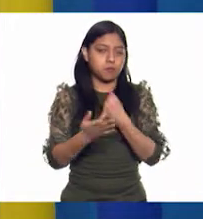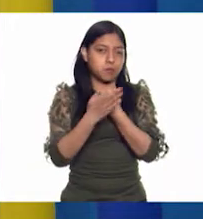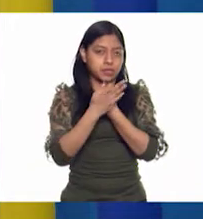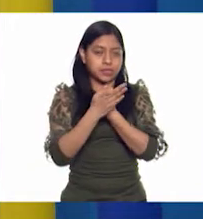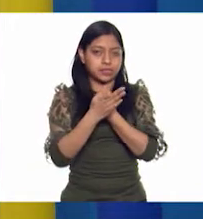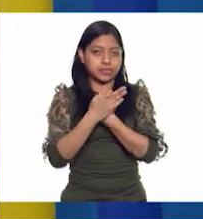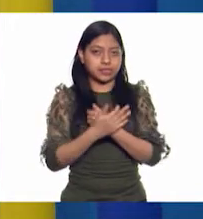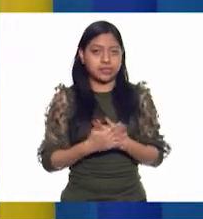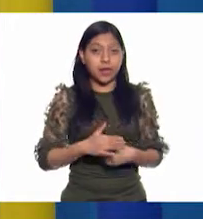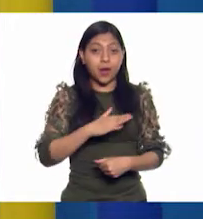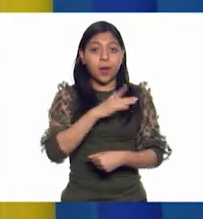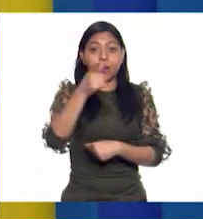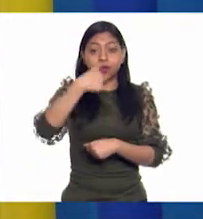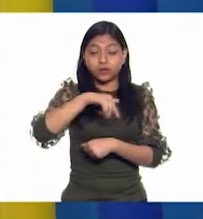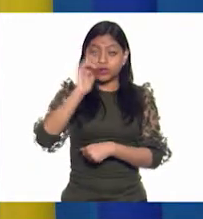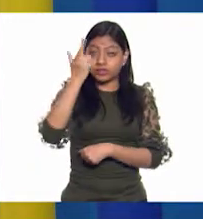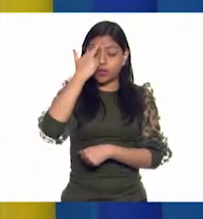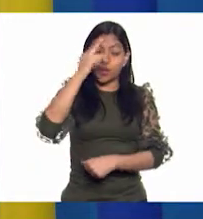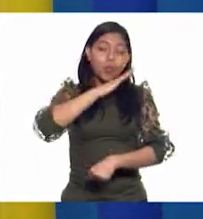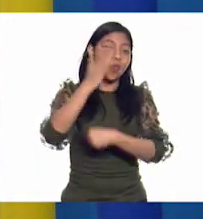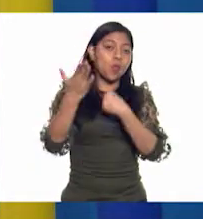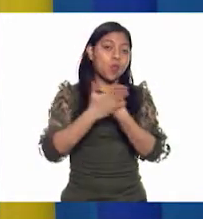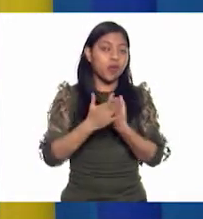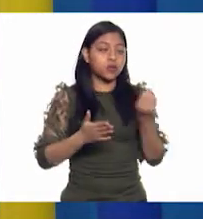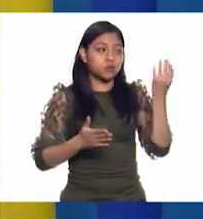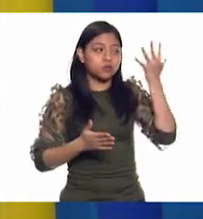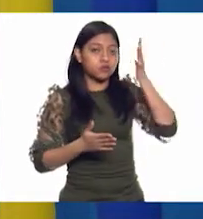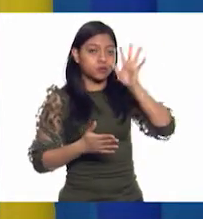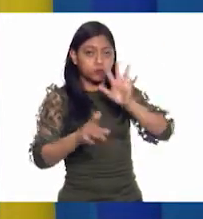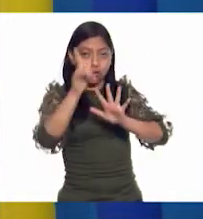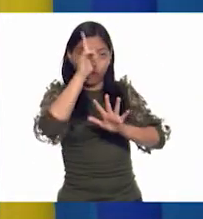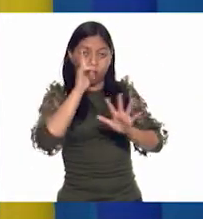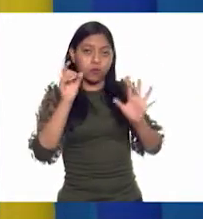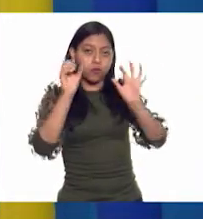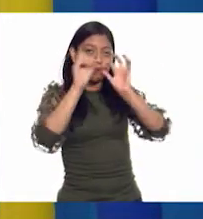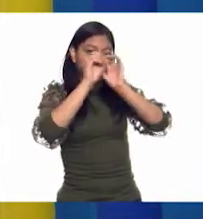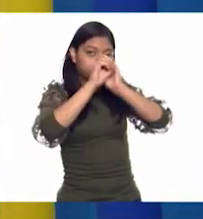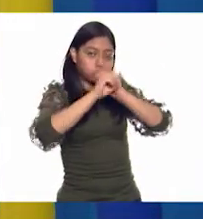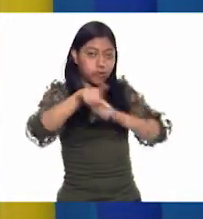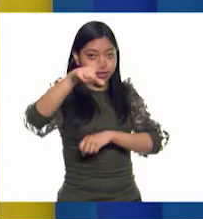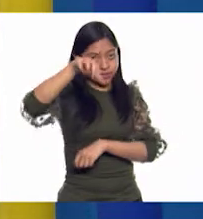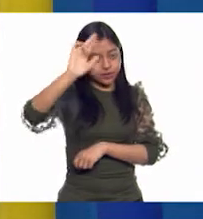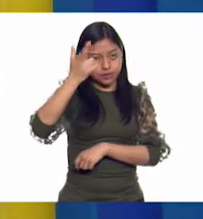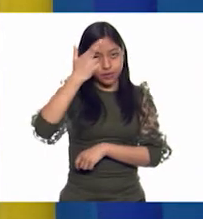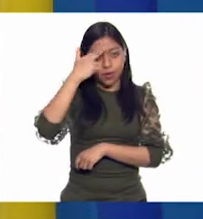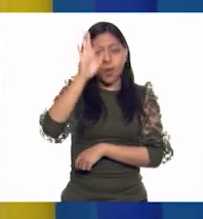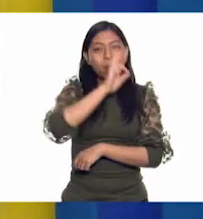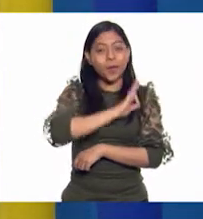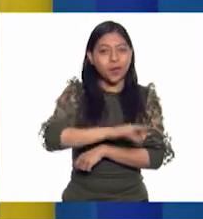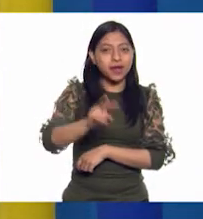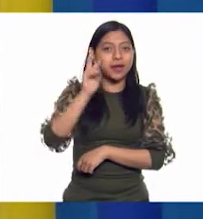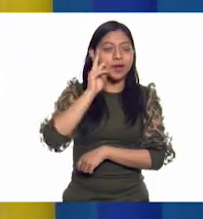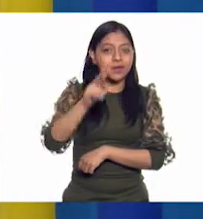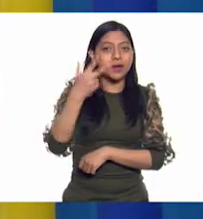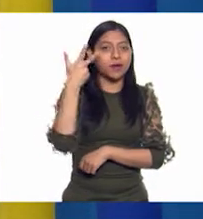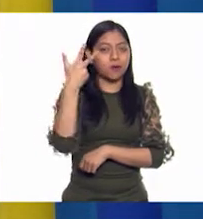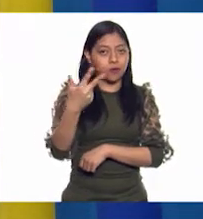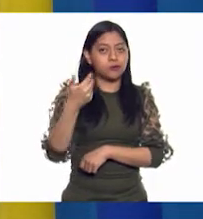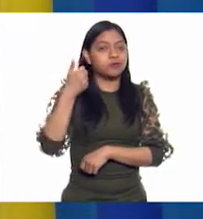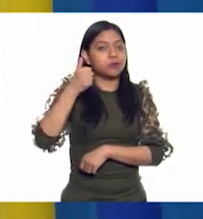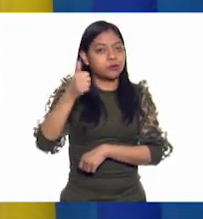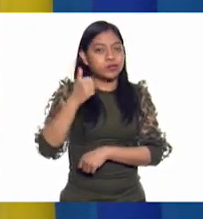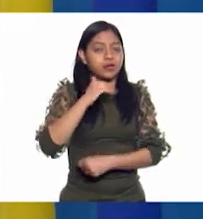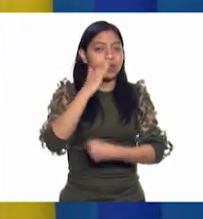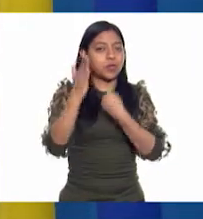que lo tendremos en cuenta para el próximo eclipse de sol, que recuerden, se podrá observar el 8 de abril